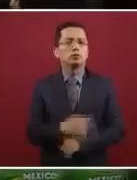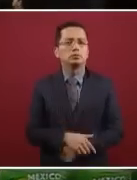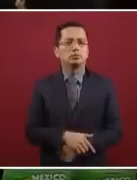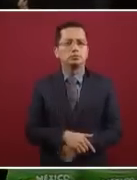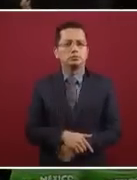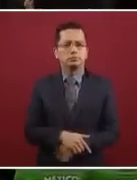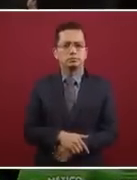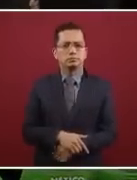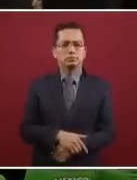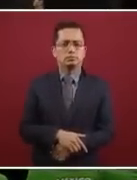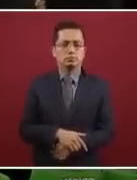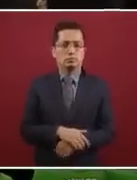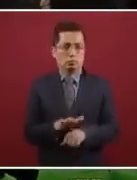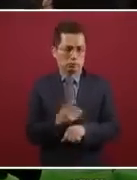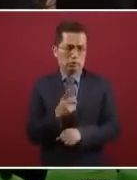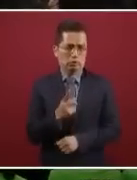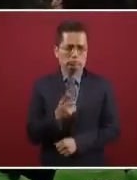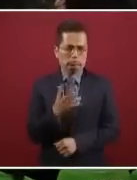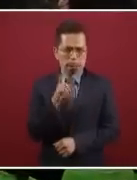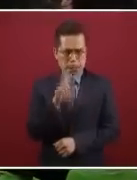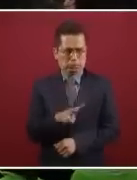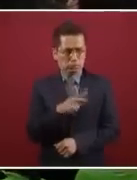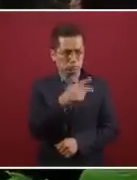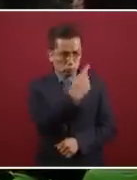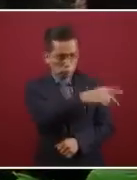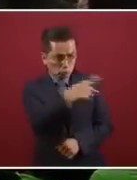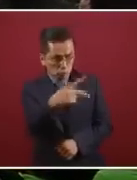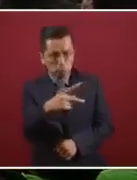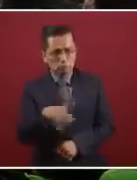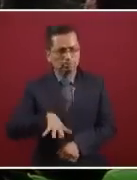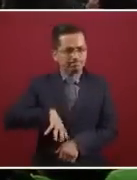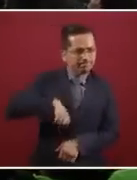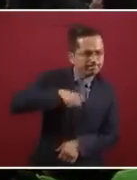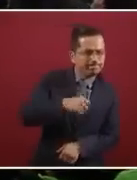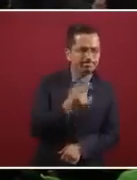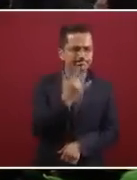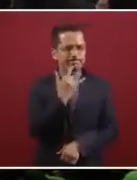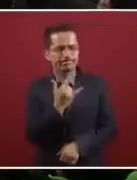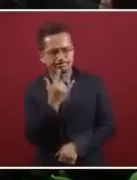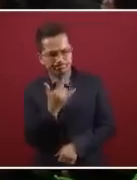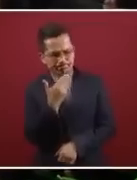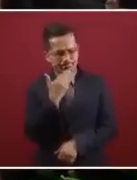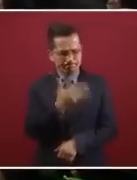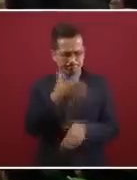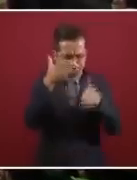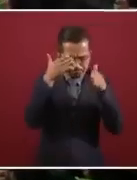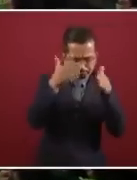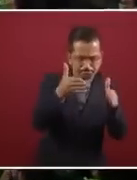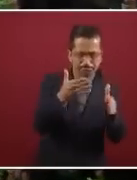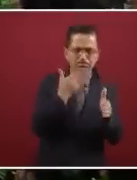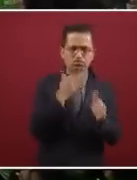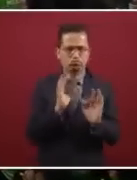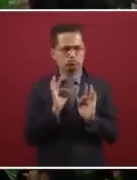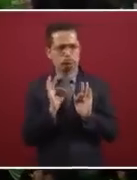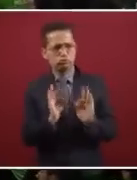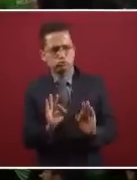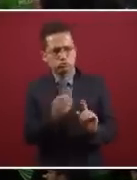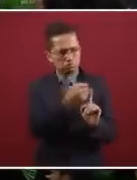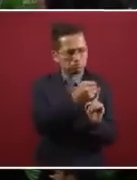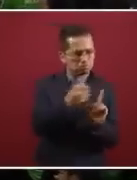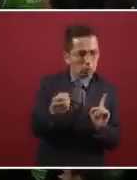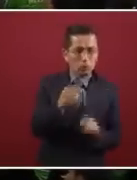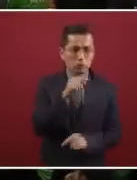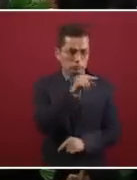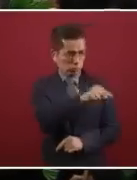luego, en primer lugar, al esfuerzo de ustedes, la dedicación, la disciplina de ustedes,